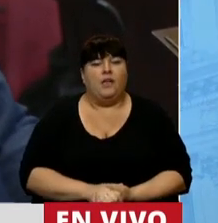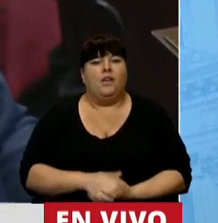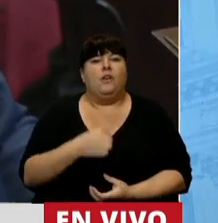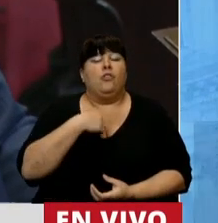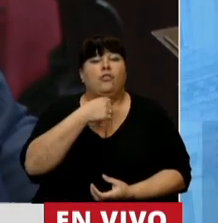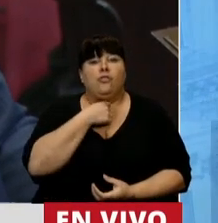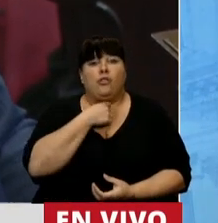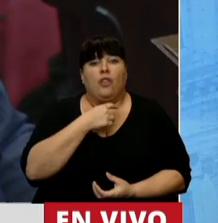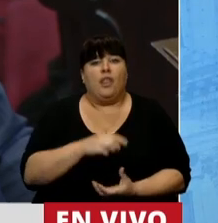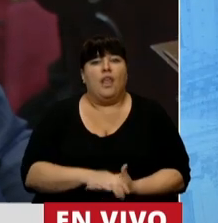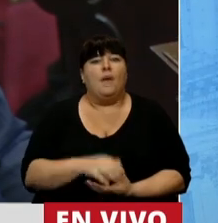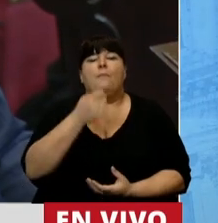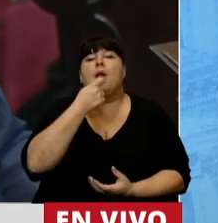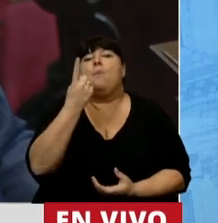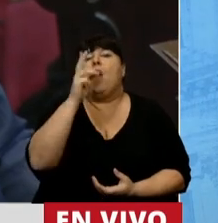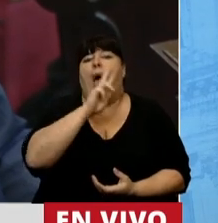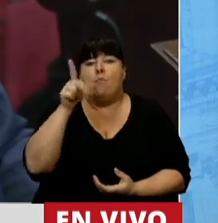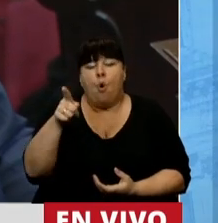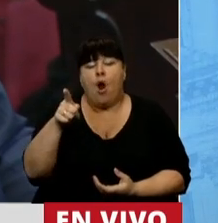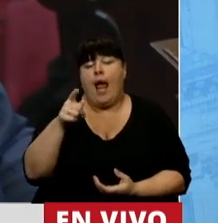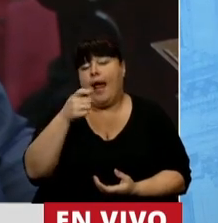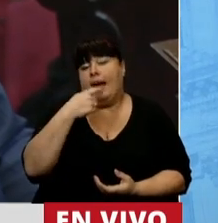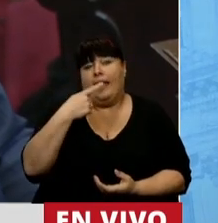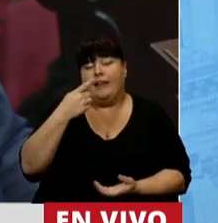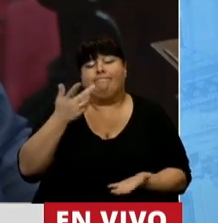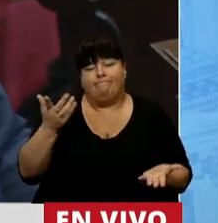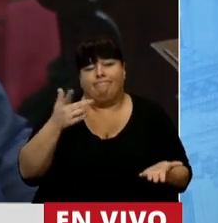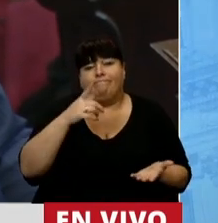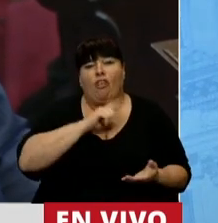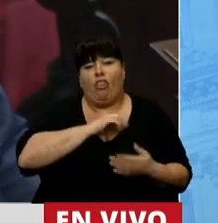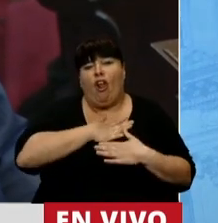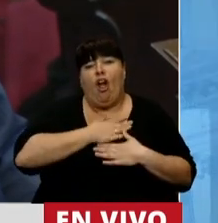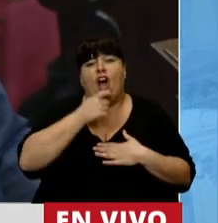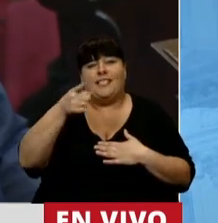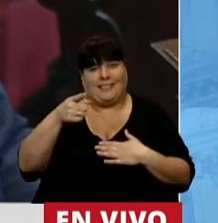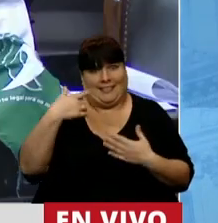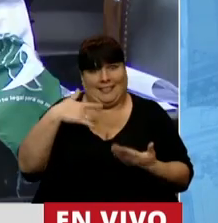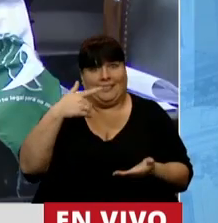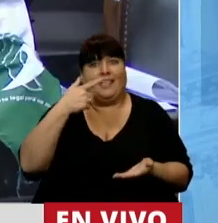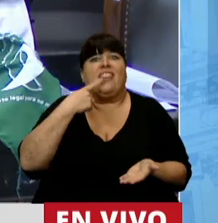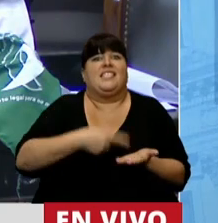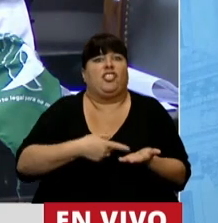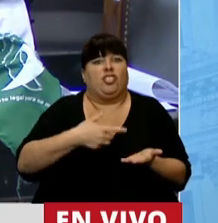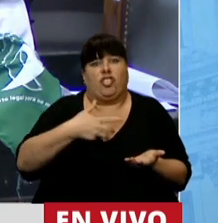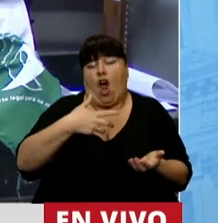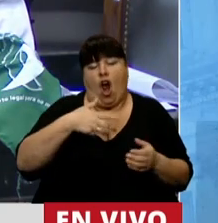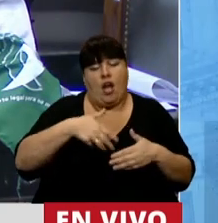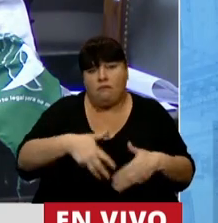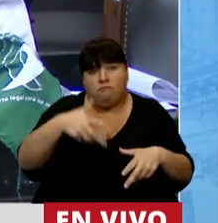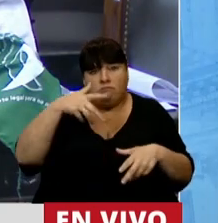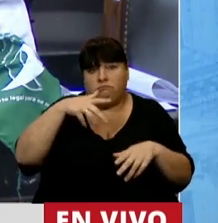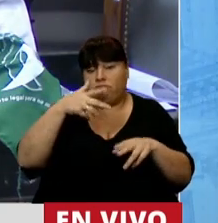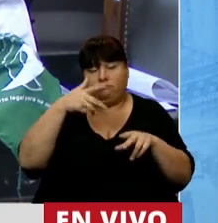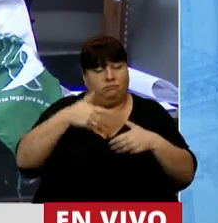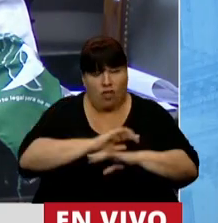Quiero que si una mujer toma la dolorosa y traumática decisión de interrumpir un embarazo, lo haga de